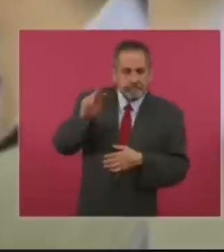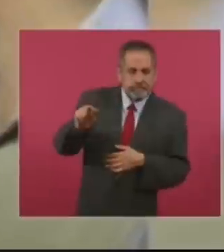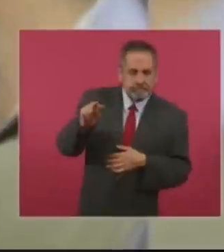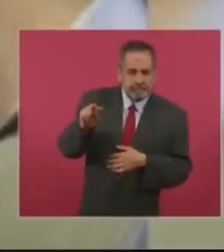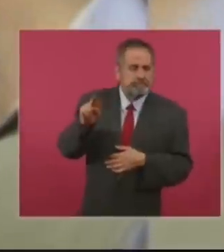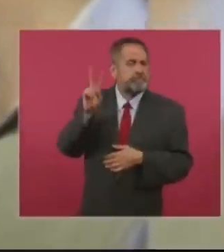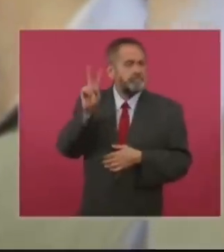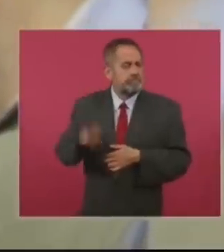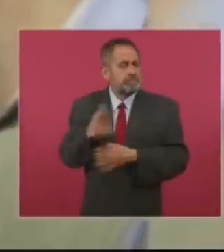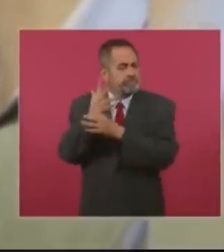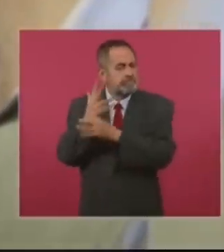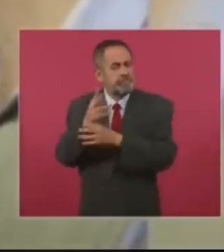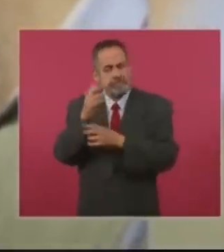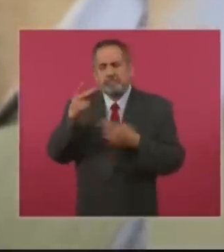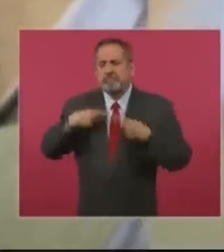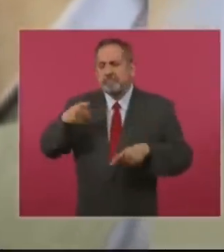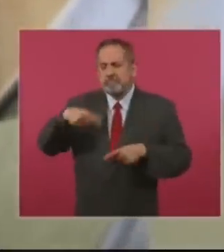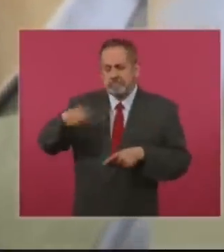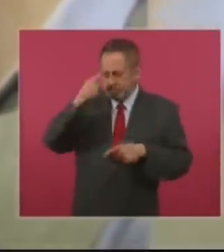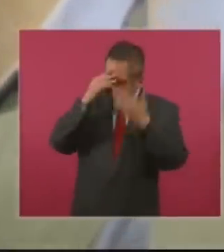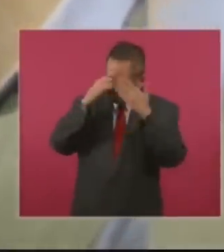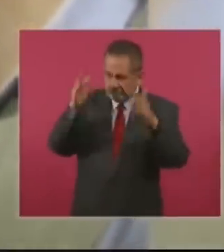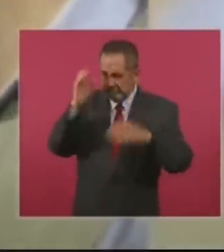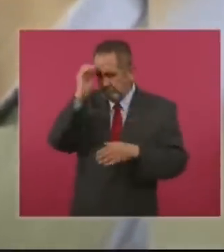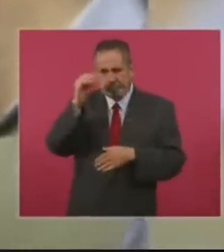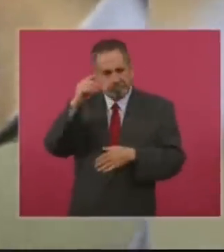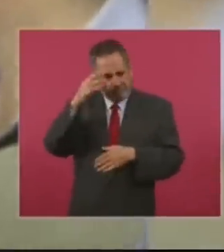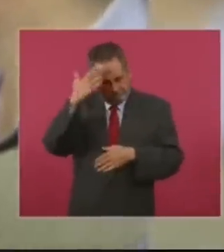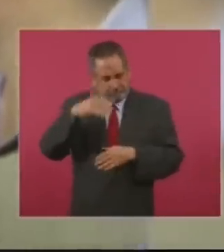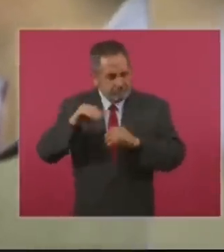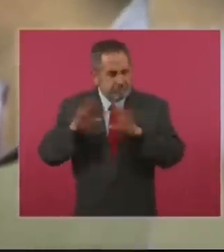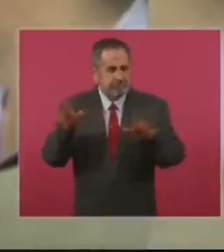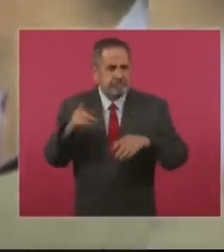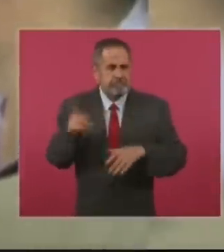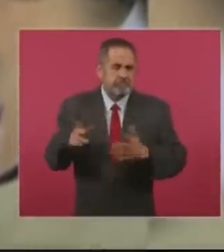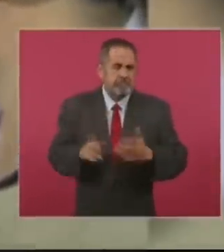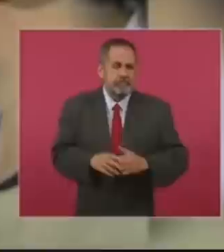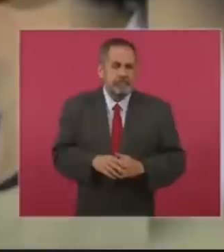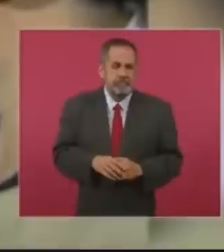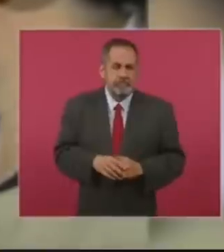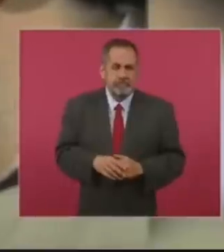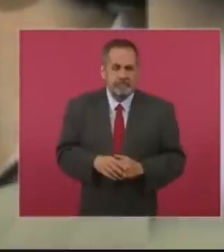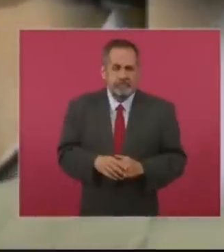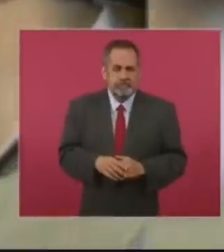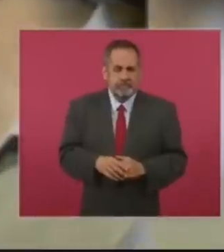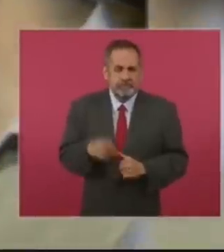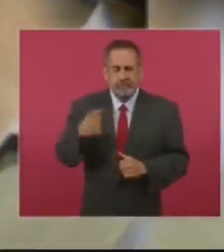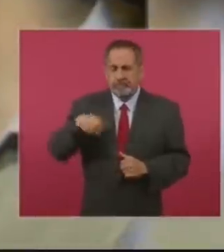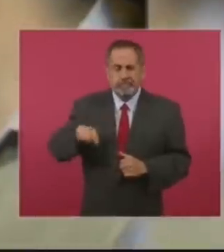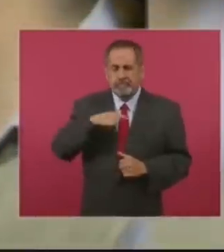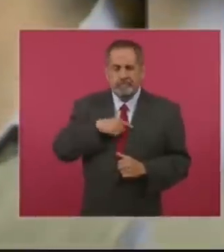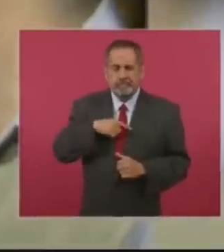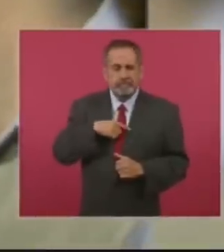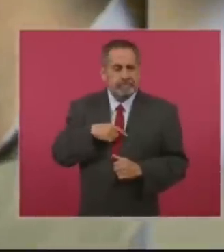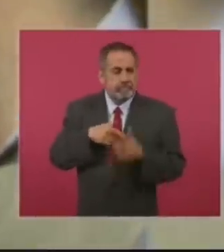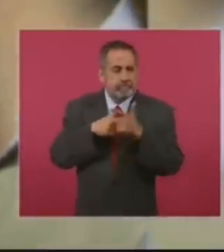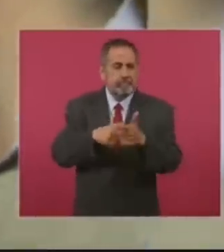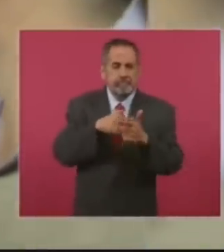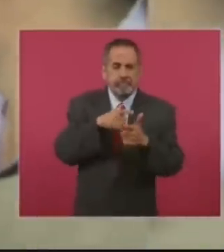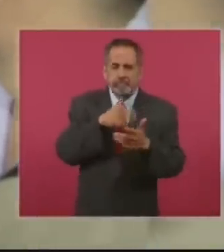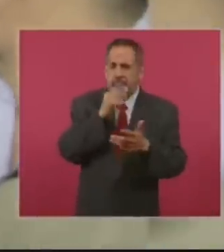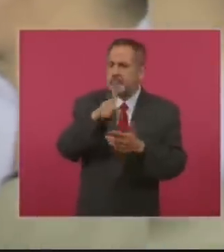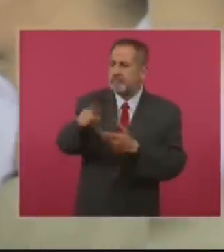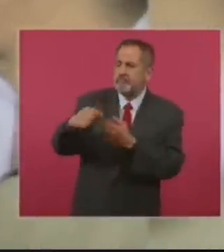que la gente tiene muy claro el porqué de este movimiento no podríamos sostener